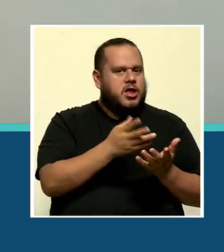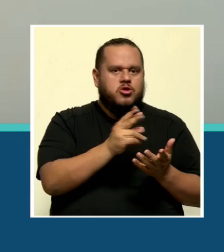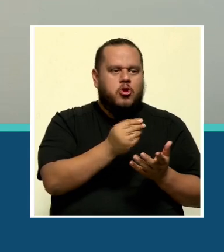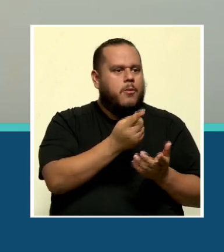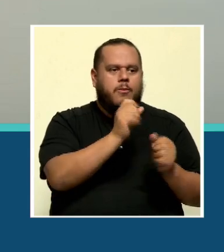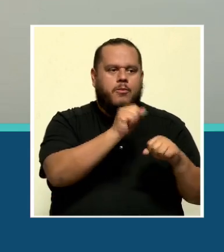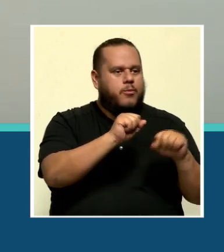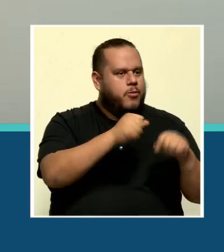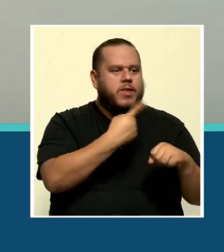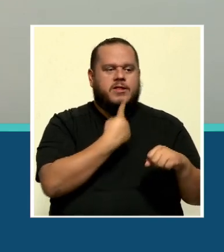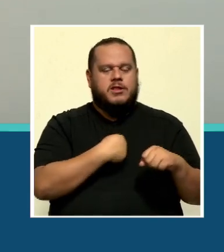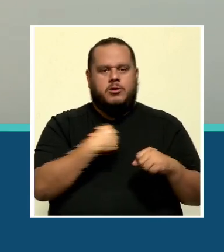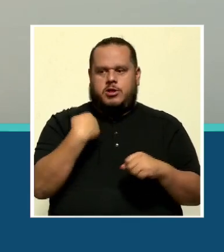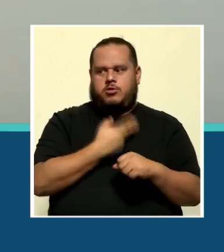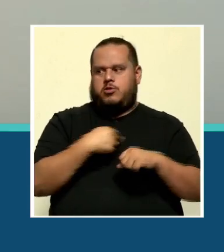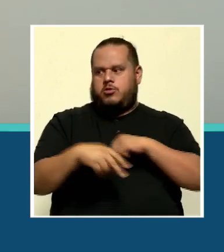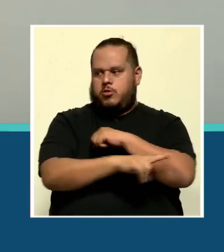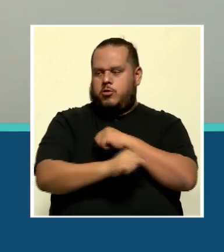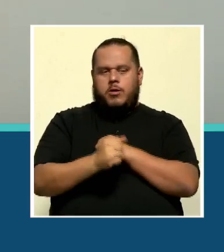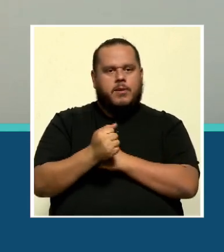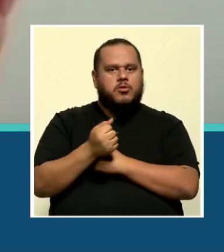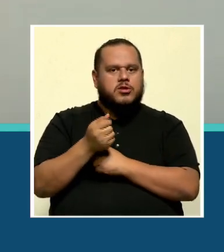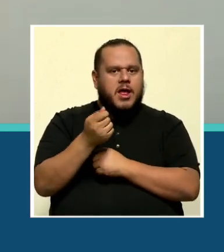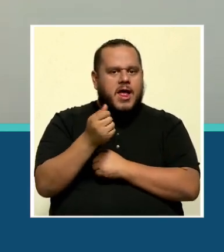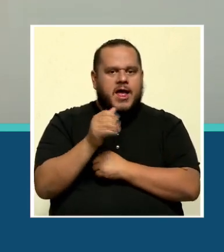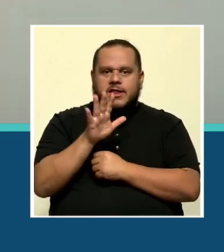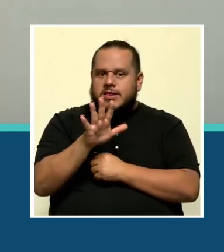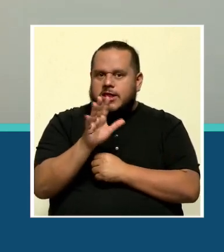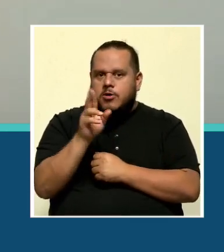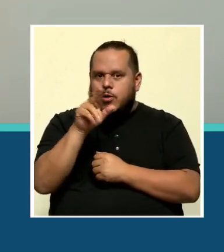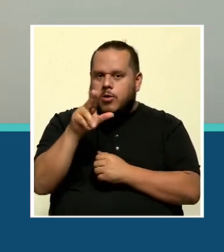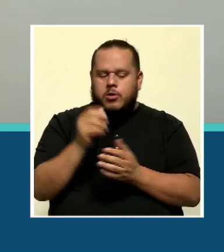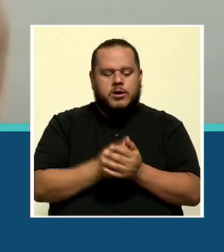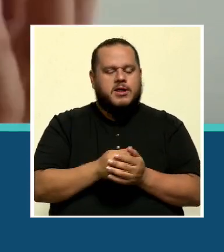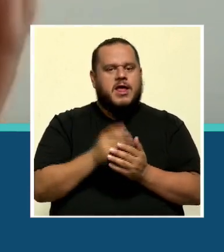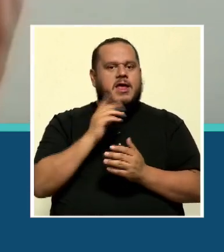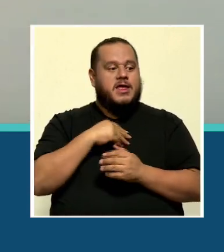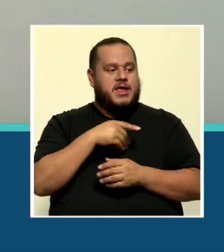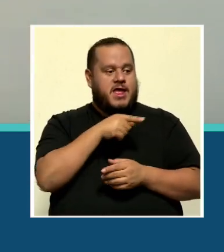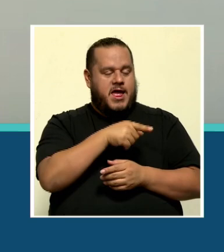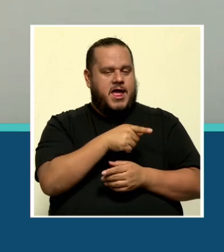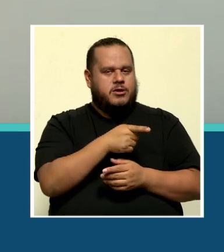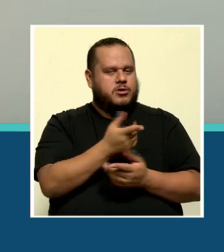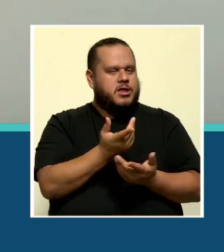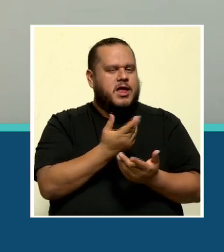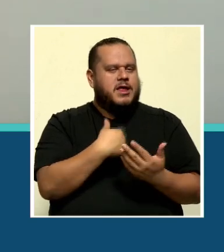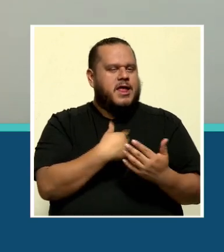un 5 del erario público, y se quedarán con las ganas de decir que en